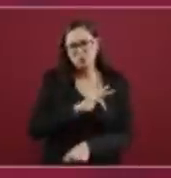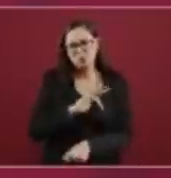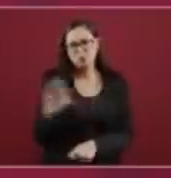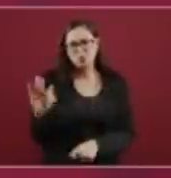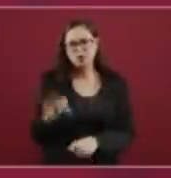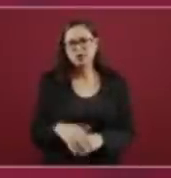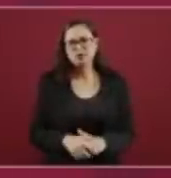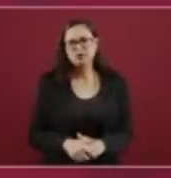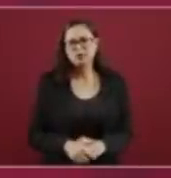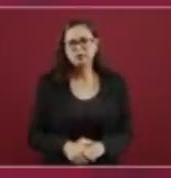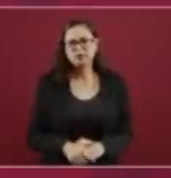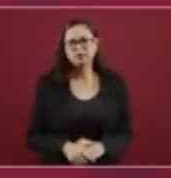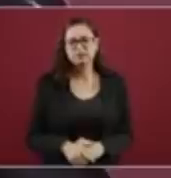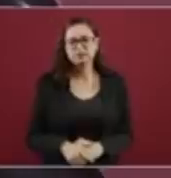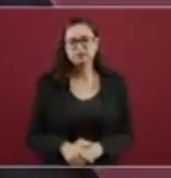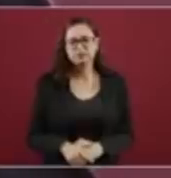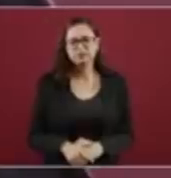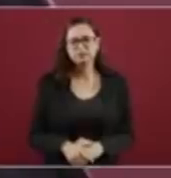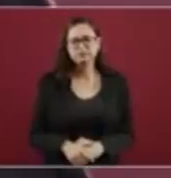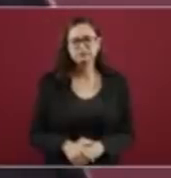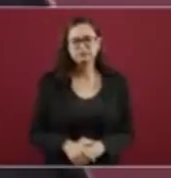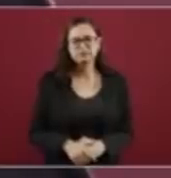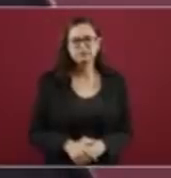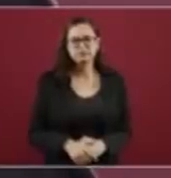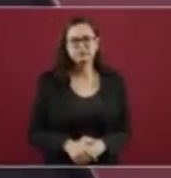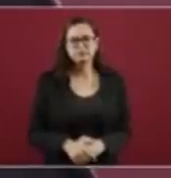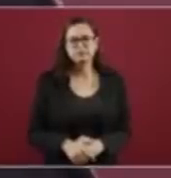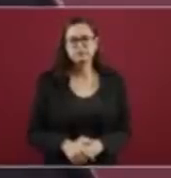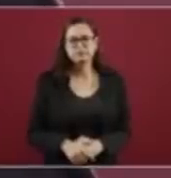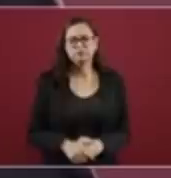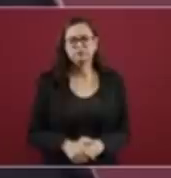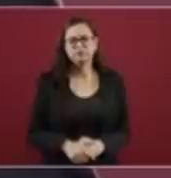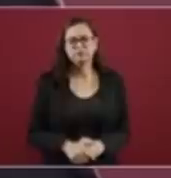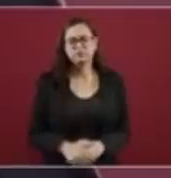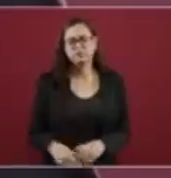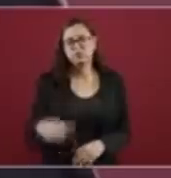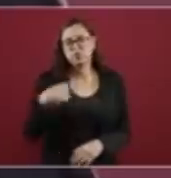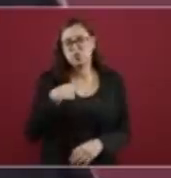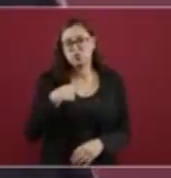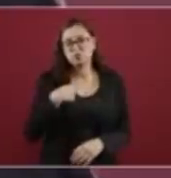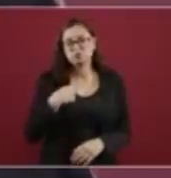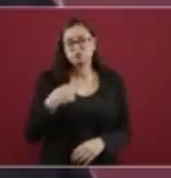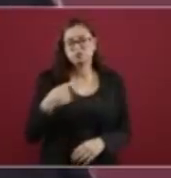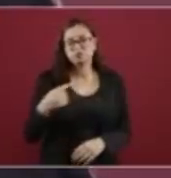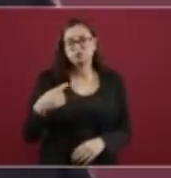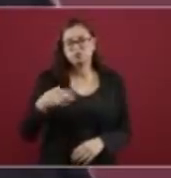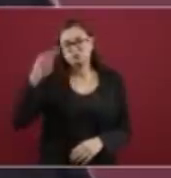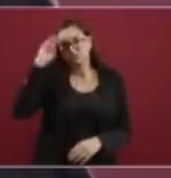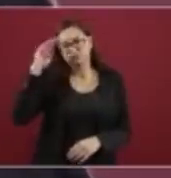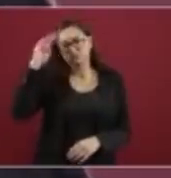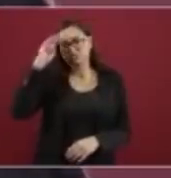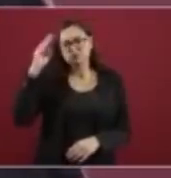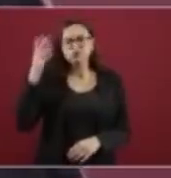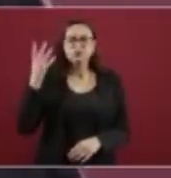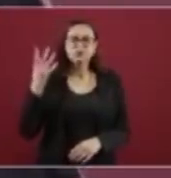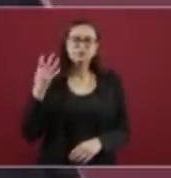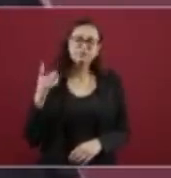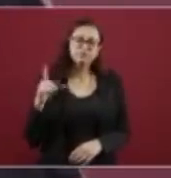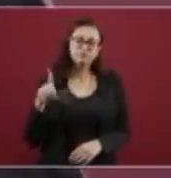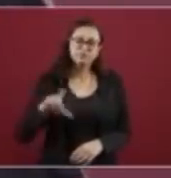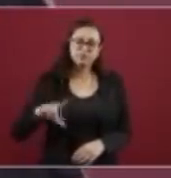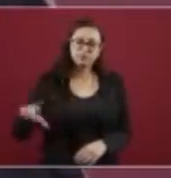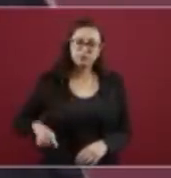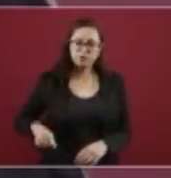estoy hablando en todos los actos de que el gobierno que